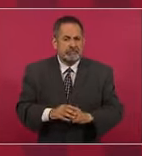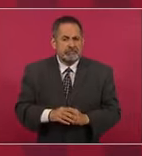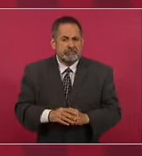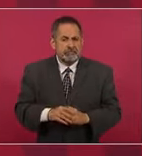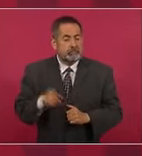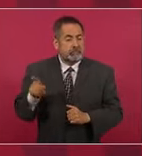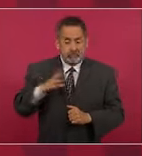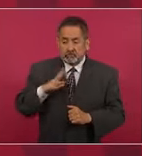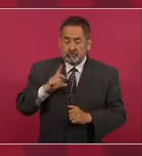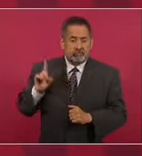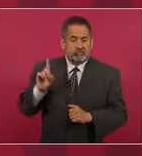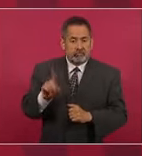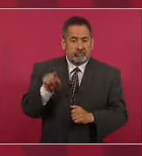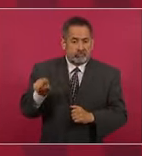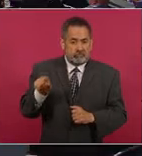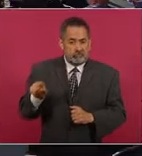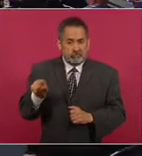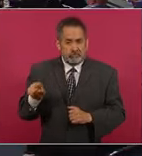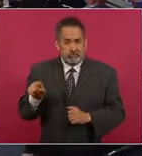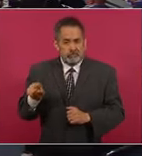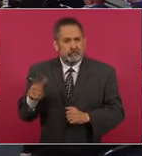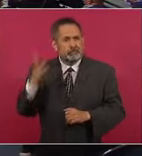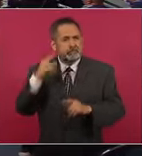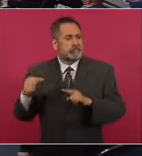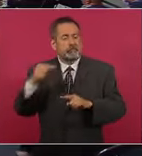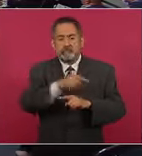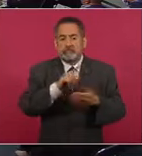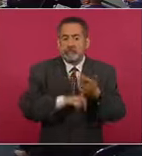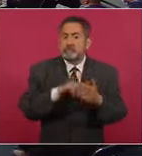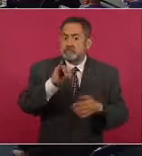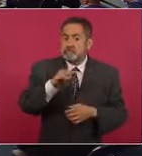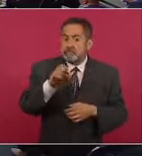él estaba en el órgano electoral